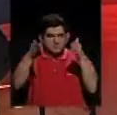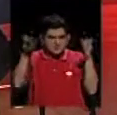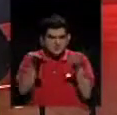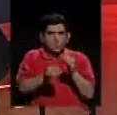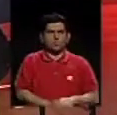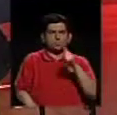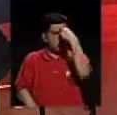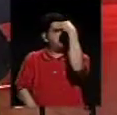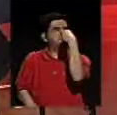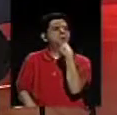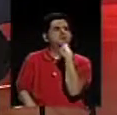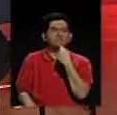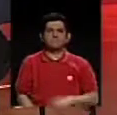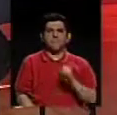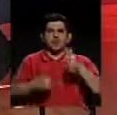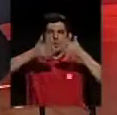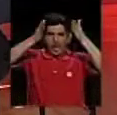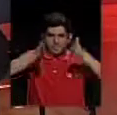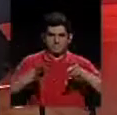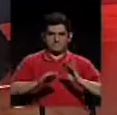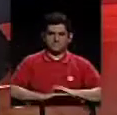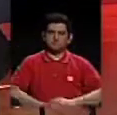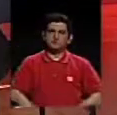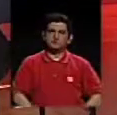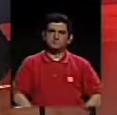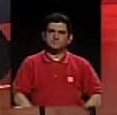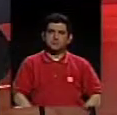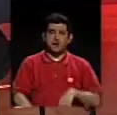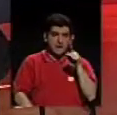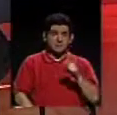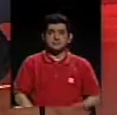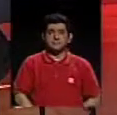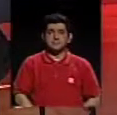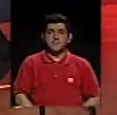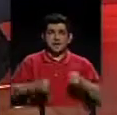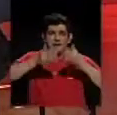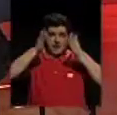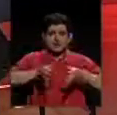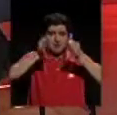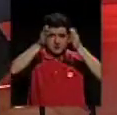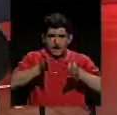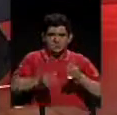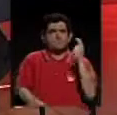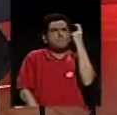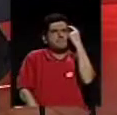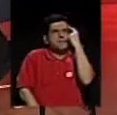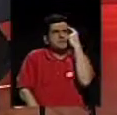un perfil de un candidato a magistrado que piense de una